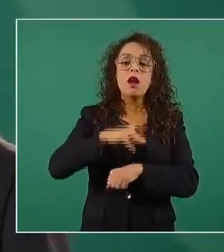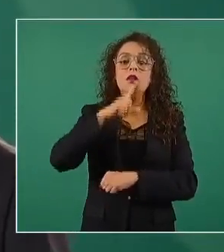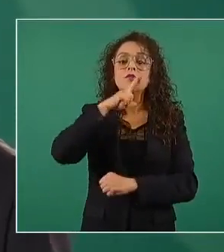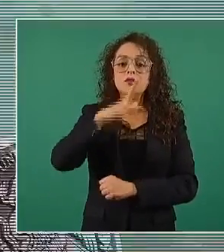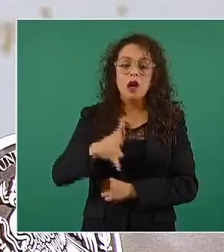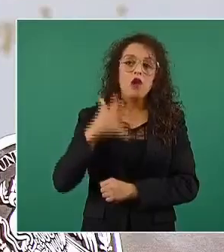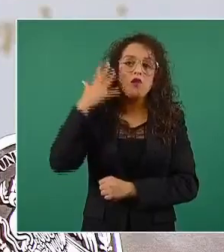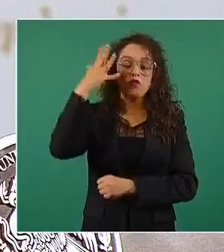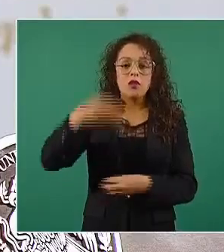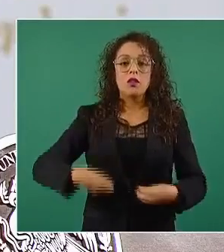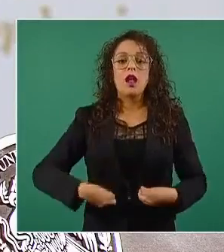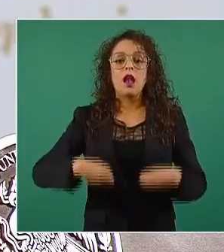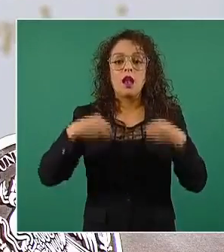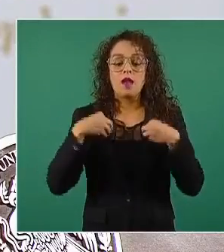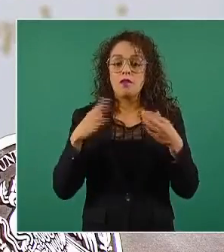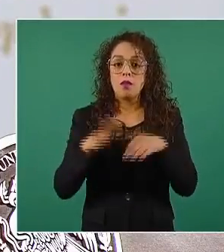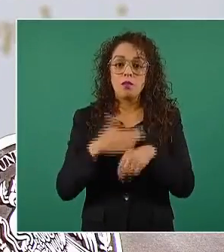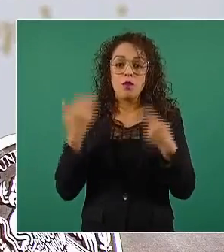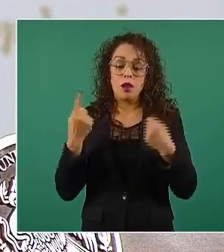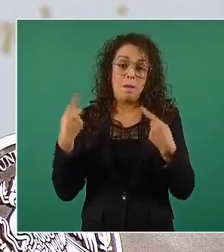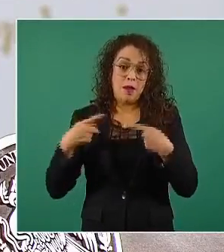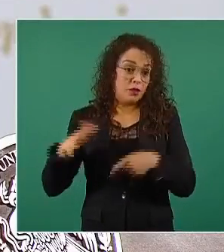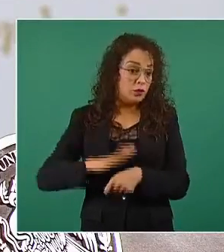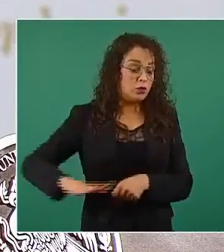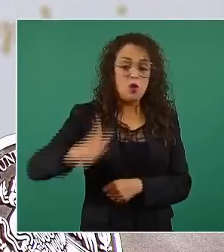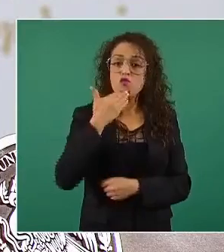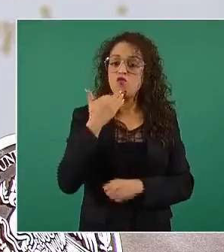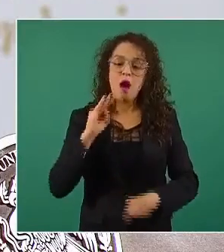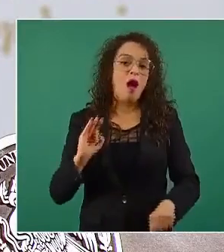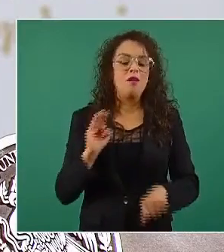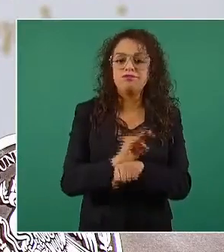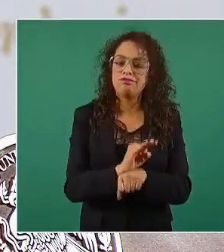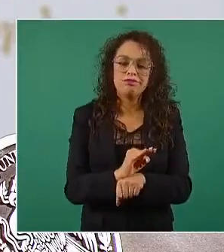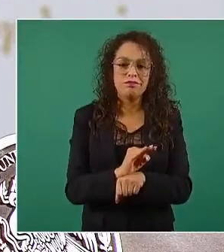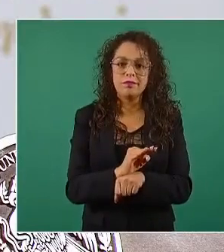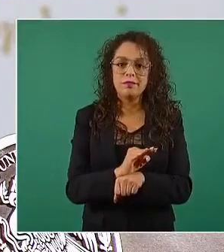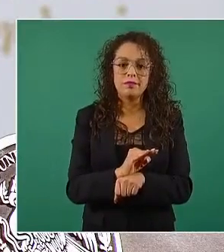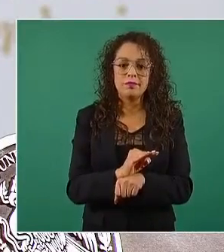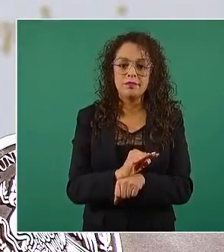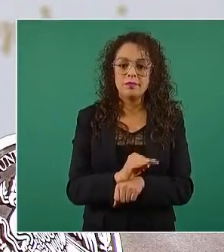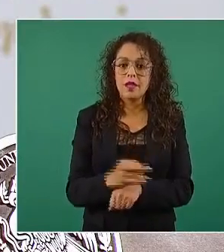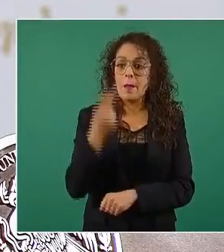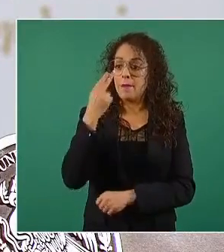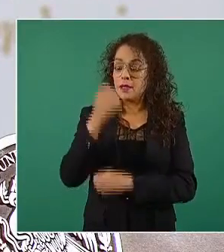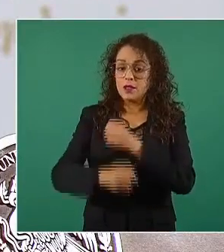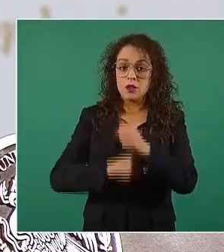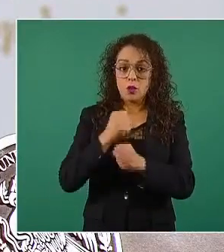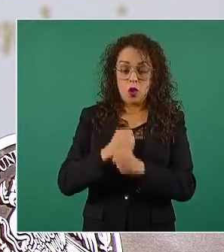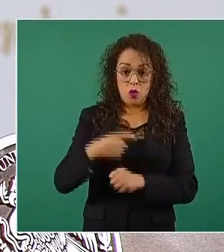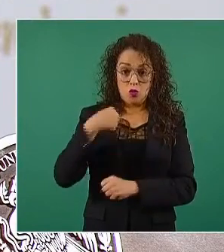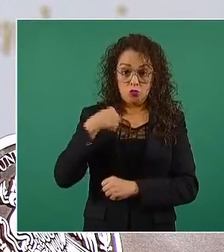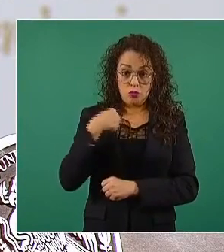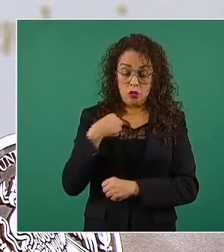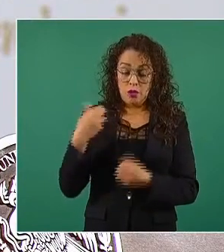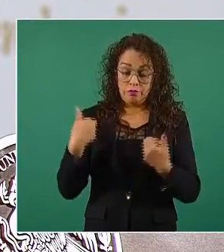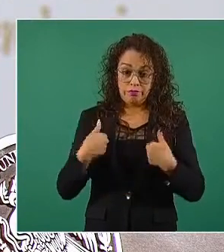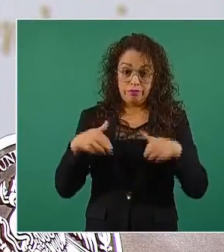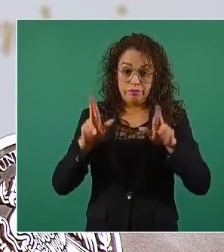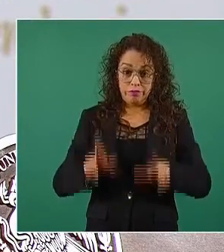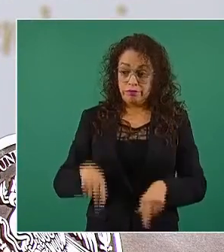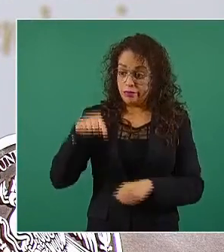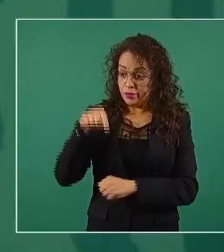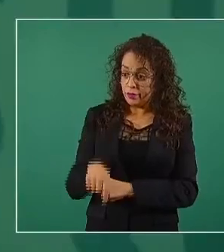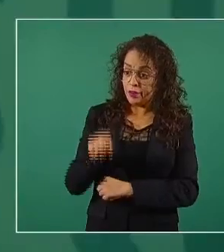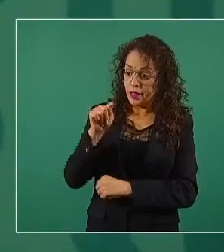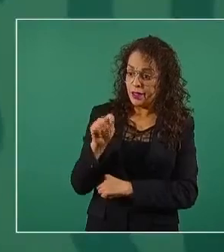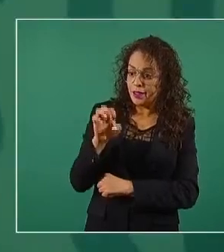en situación de vulnerabilidad. En los 25 años que llevo al frente del Teletón, he visto pasar